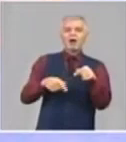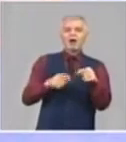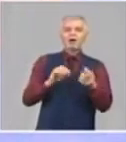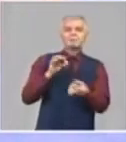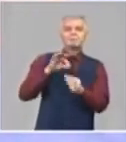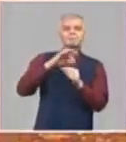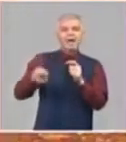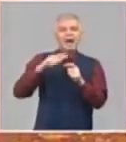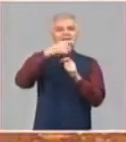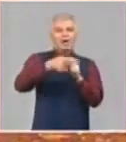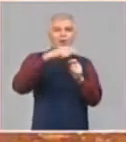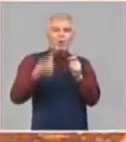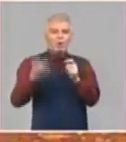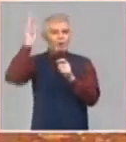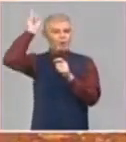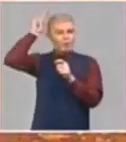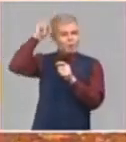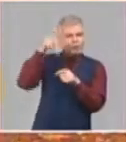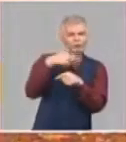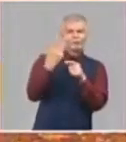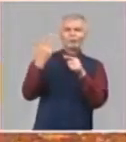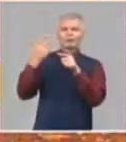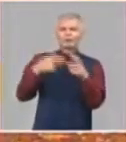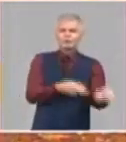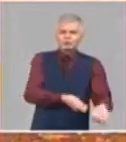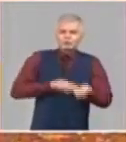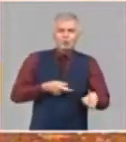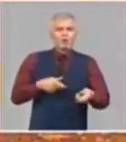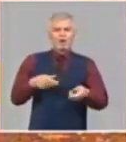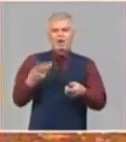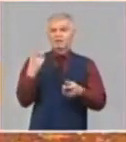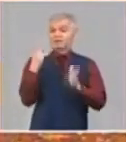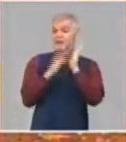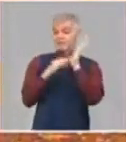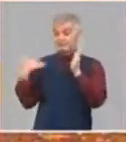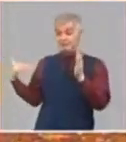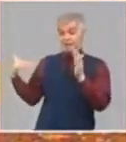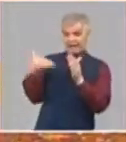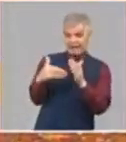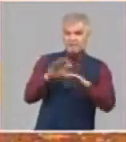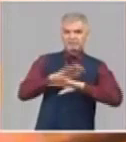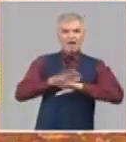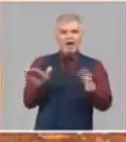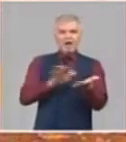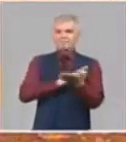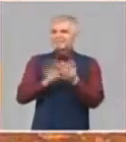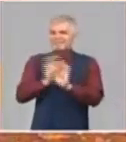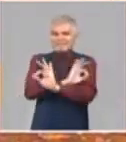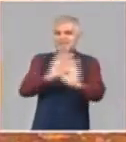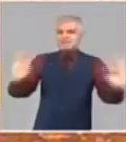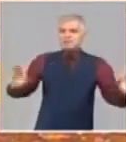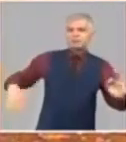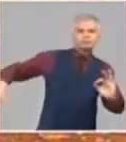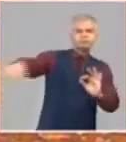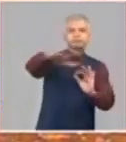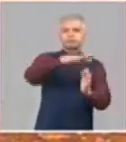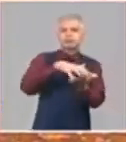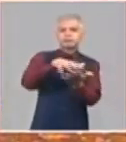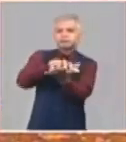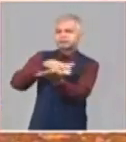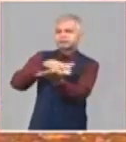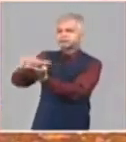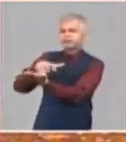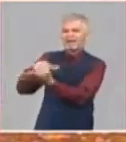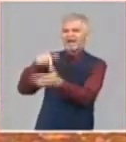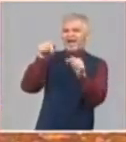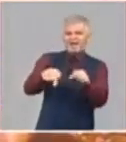otros cultivos. Esto lo venimos haciendo hace 3 meses para acá. Hemos limpiado todas estas áreas que las recuperamos, que estaban llenas de